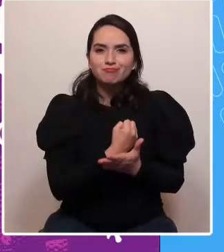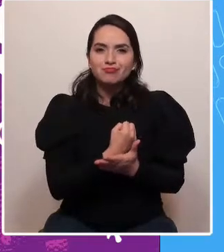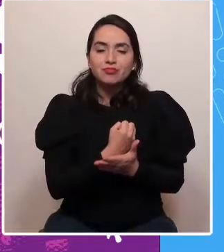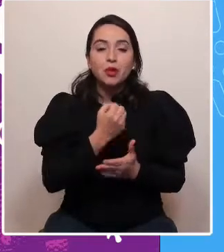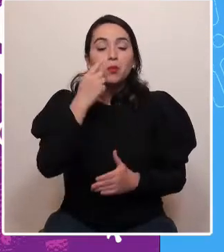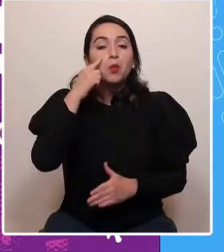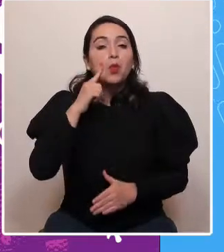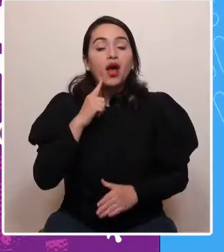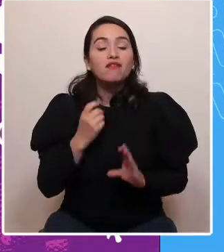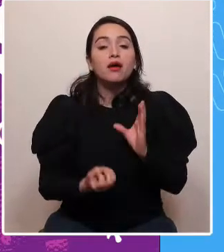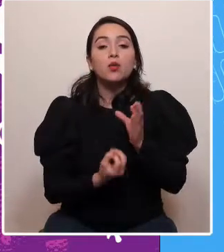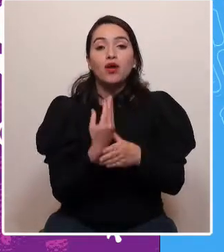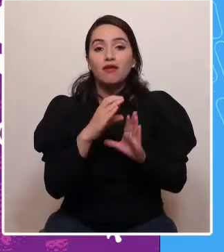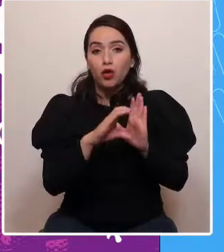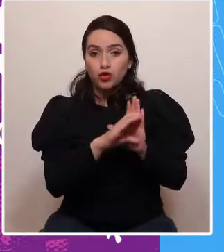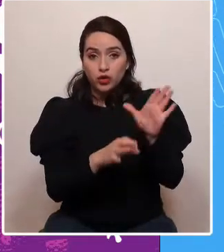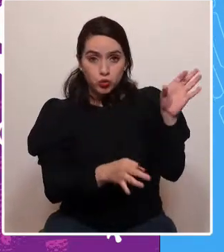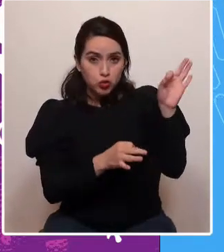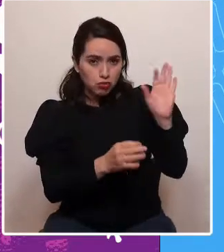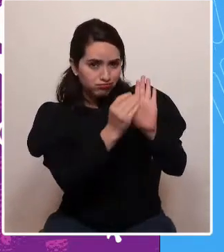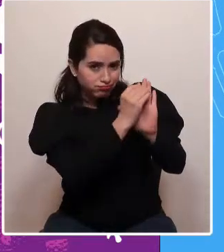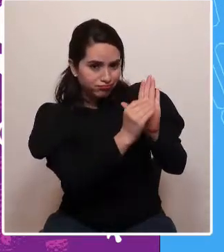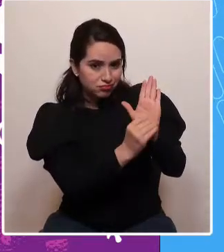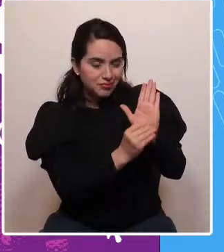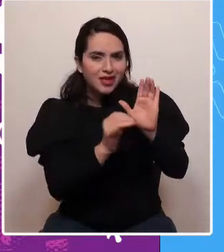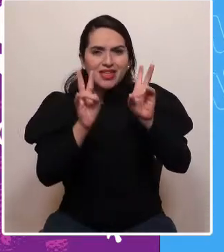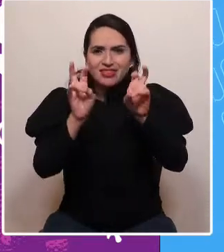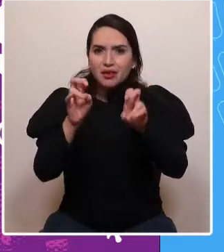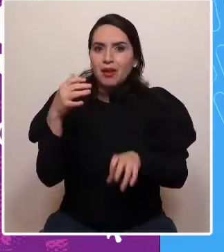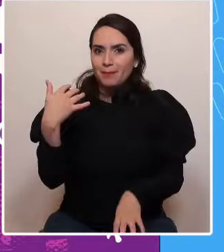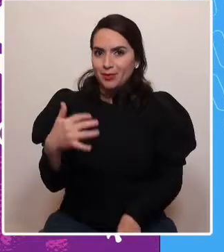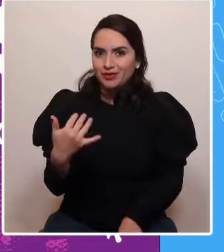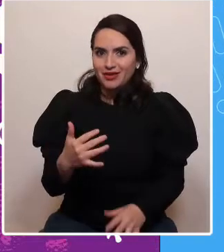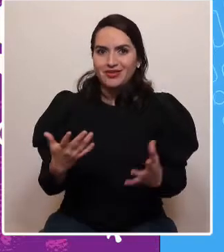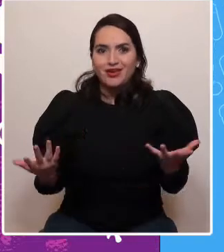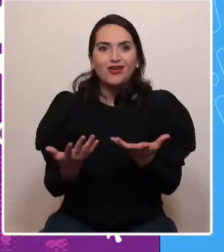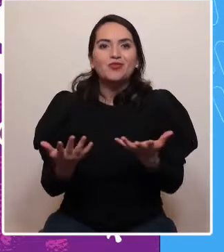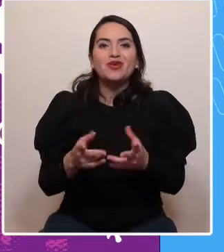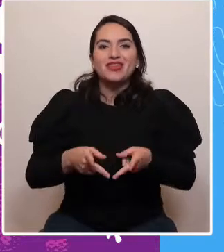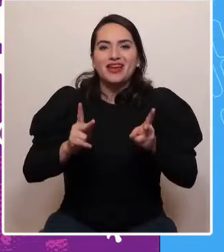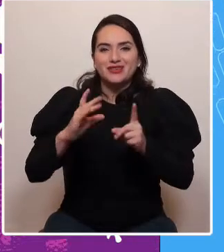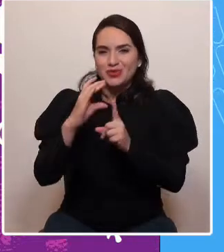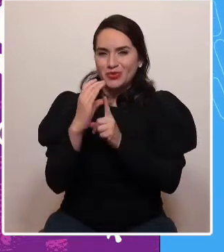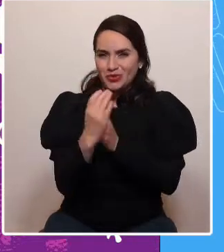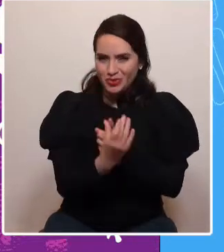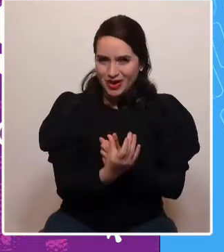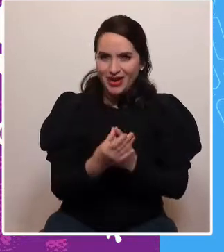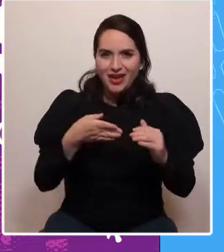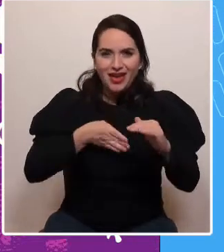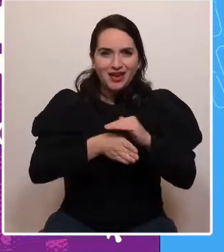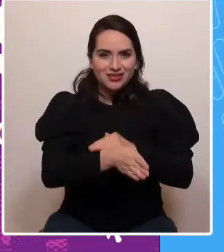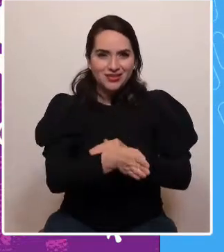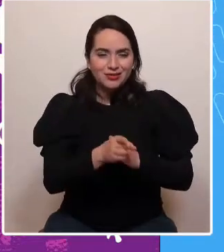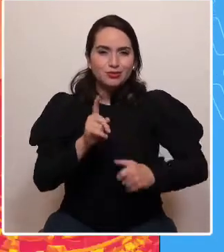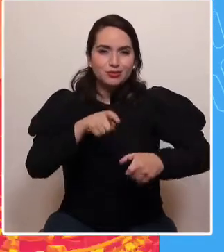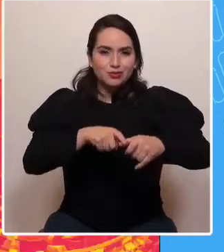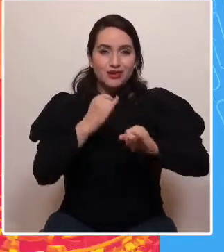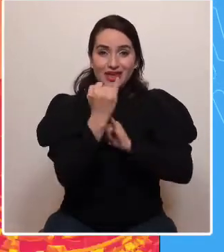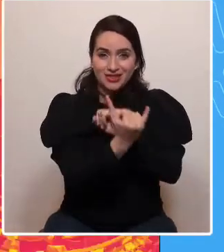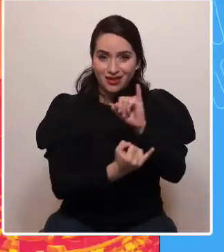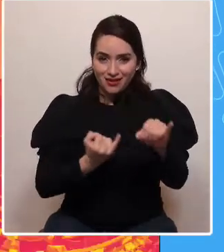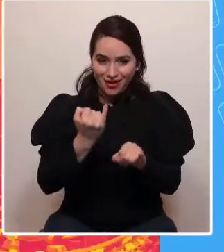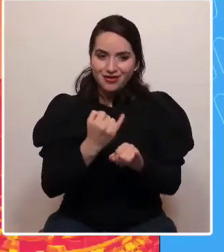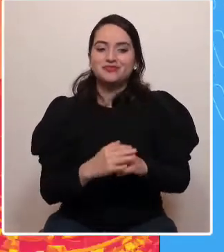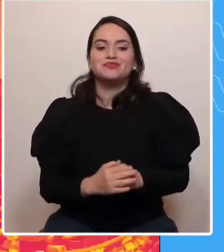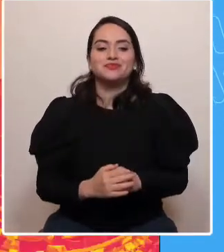de nueva Constitución aspectos importantes como es el catálogo de derechos culturales, el acceso a la conectividad, el